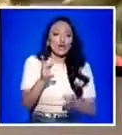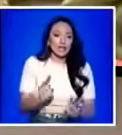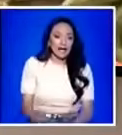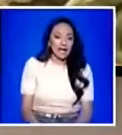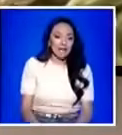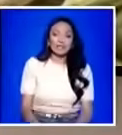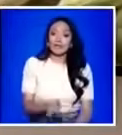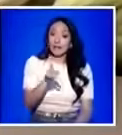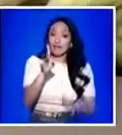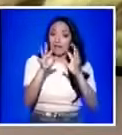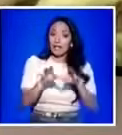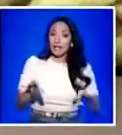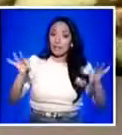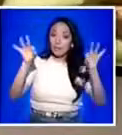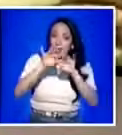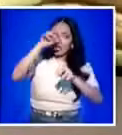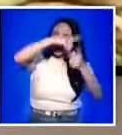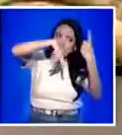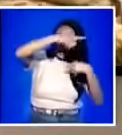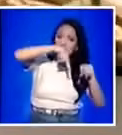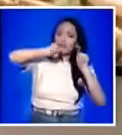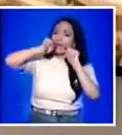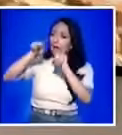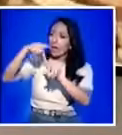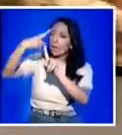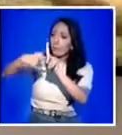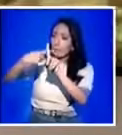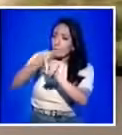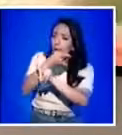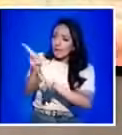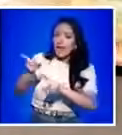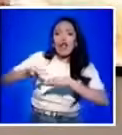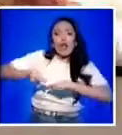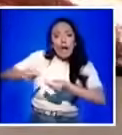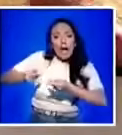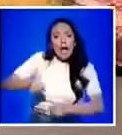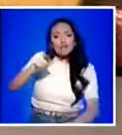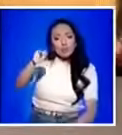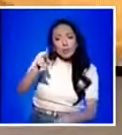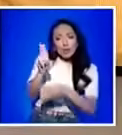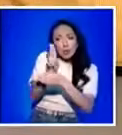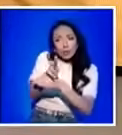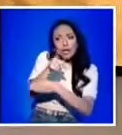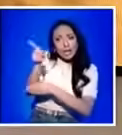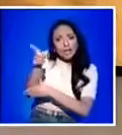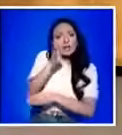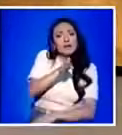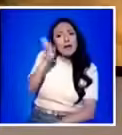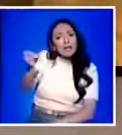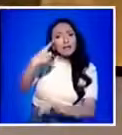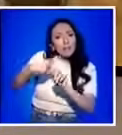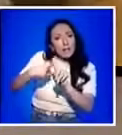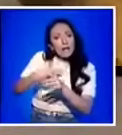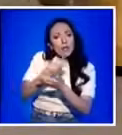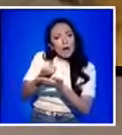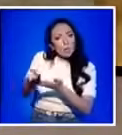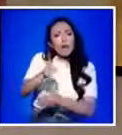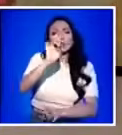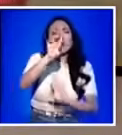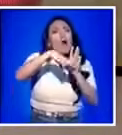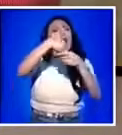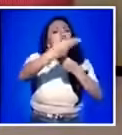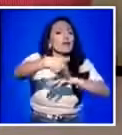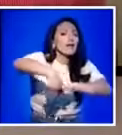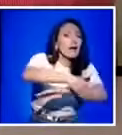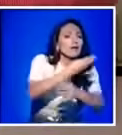la intención es que regresemos a nuestros mercados, que hagamos el gasto a estas mujeres que día a día se levantan para preparar lo